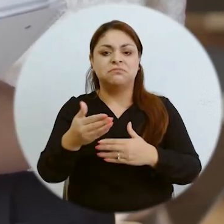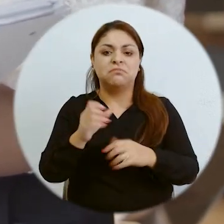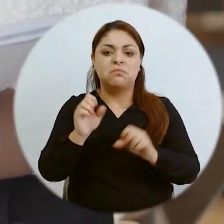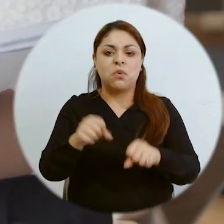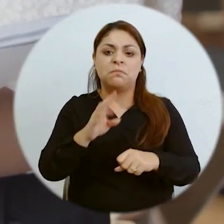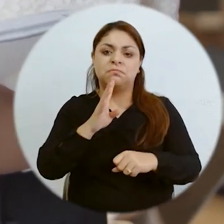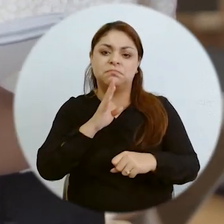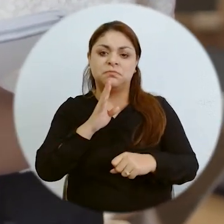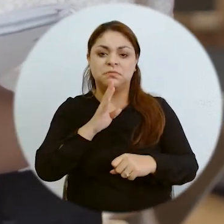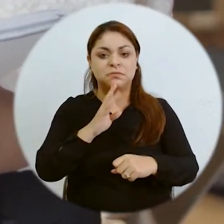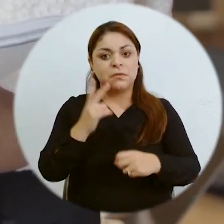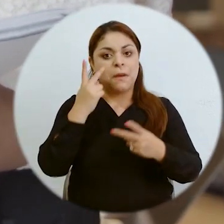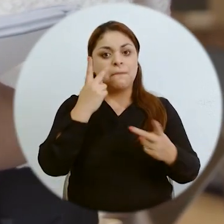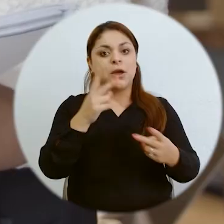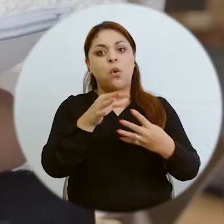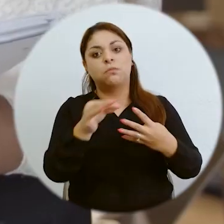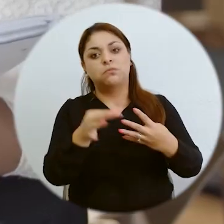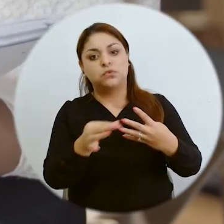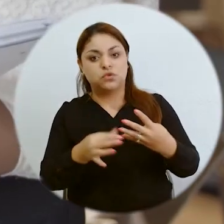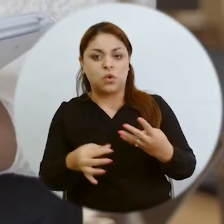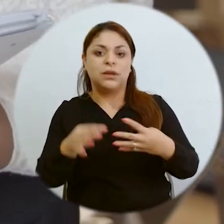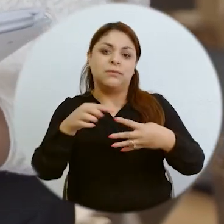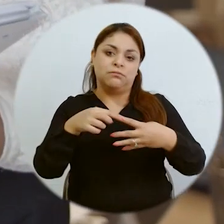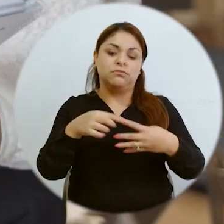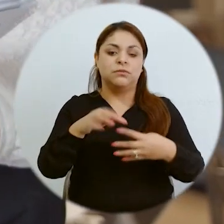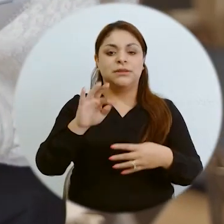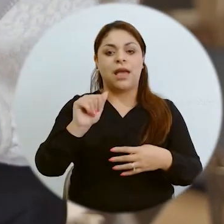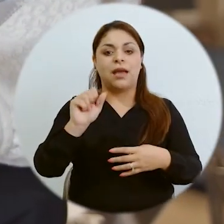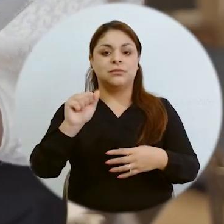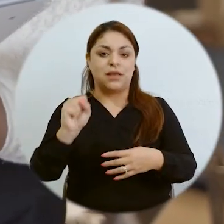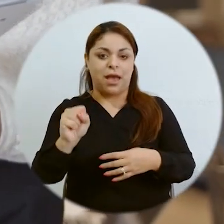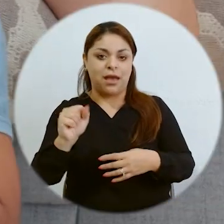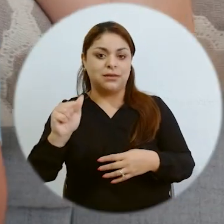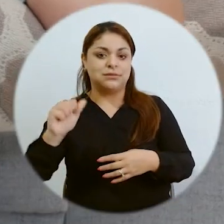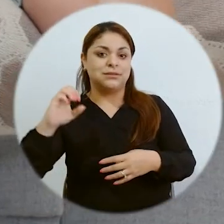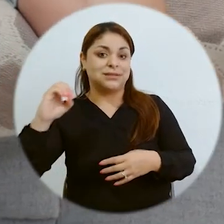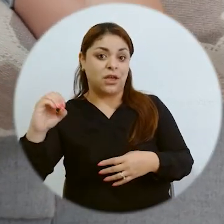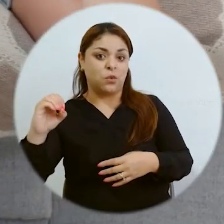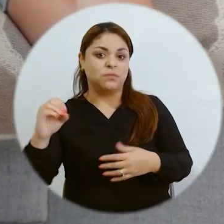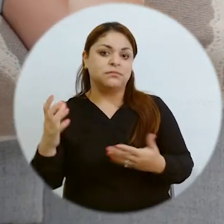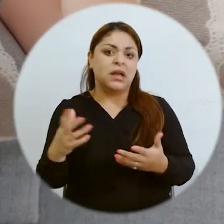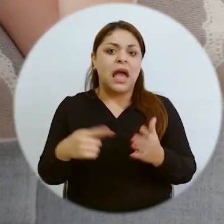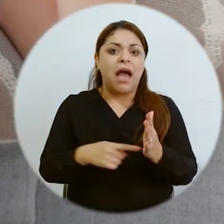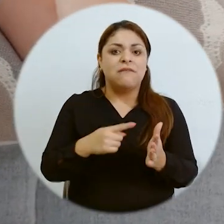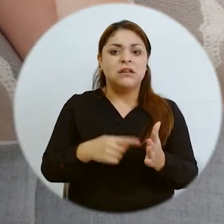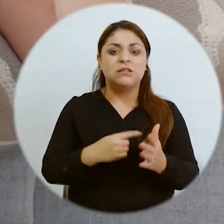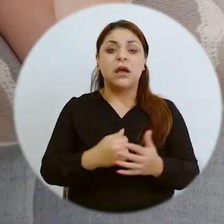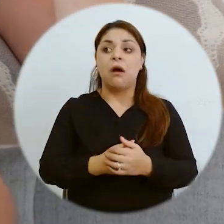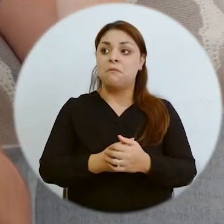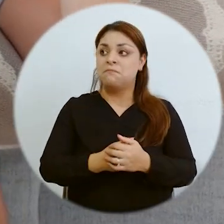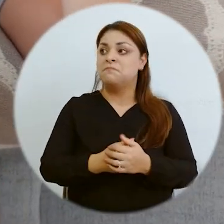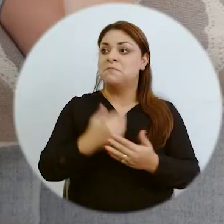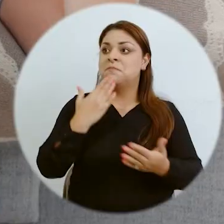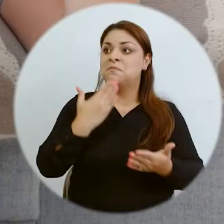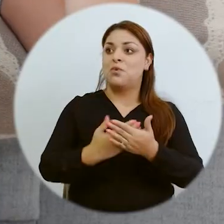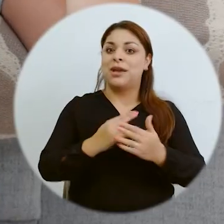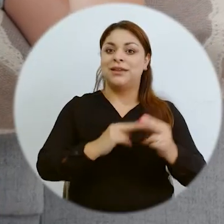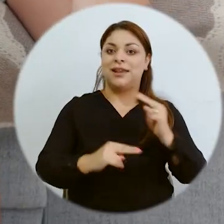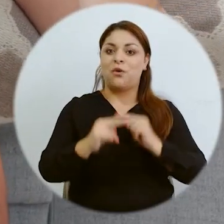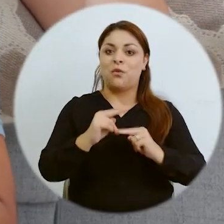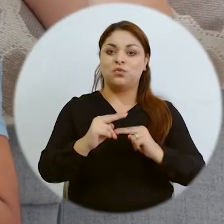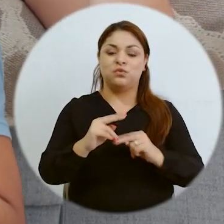podemos conversar o ver el detalle de opciones que tenemos, como lo que es tasa cero, que a veces puedo